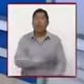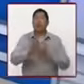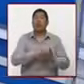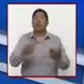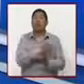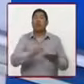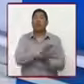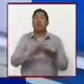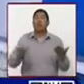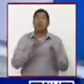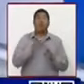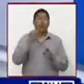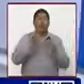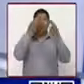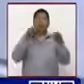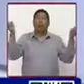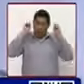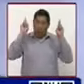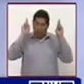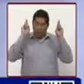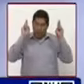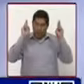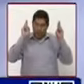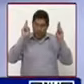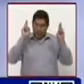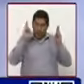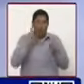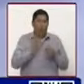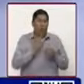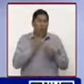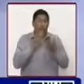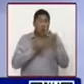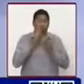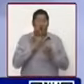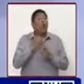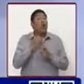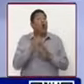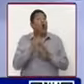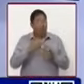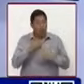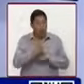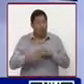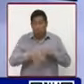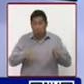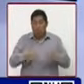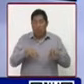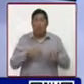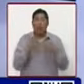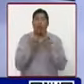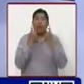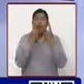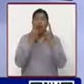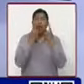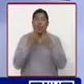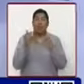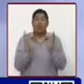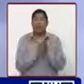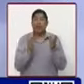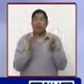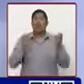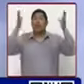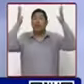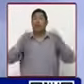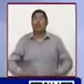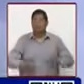Todos Santos o Halloween. ¿Truco o tanta guagua? Ambas festividades se están celebrando en nuestro país desde hace muchos